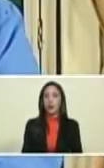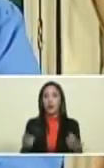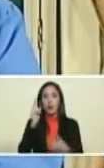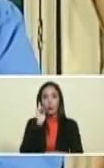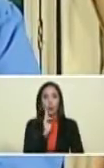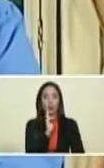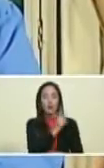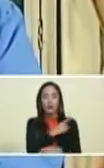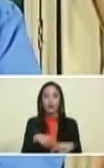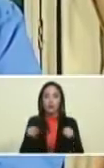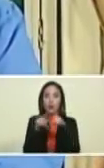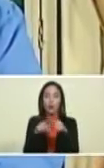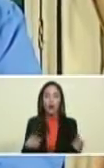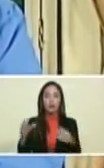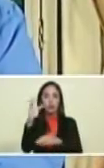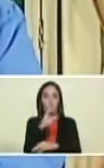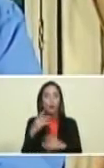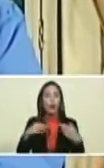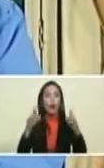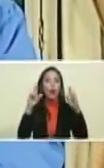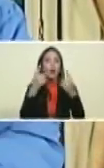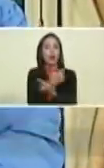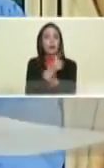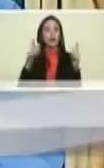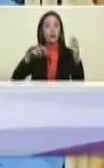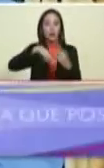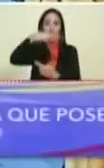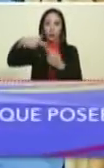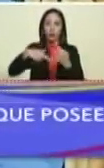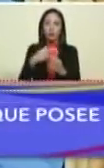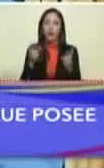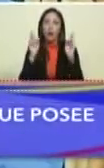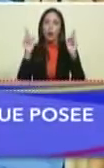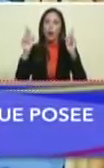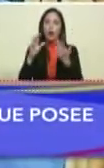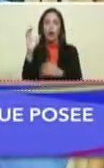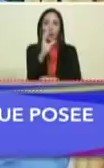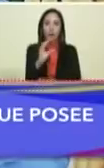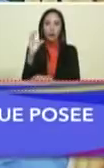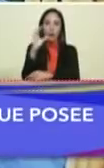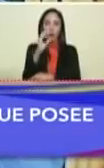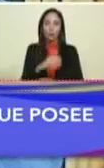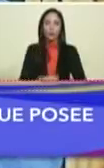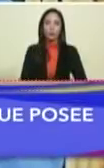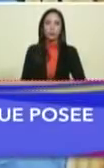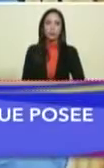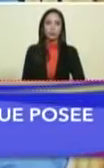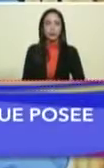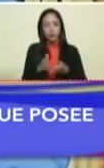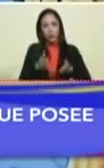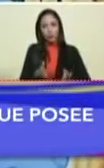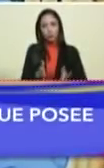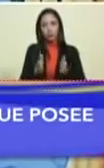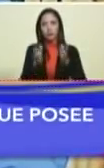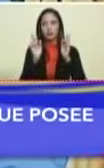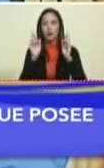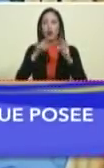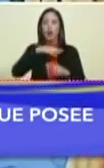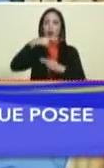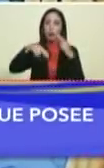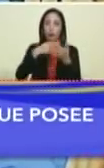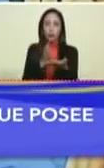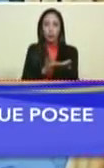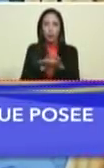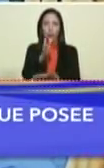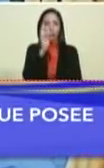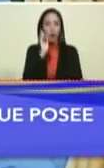que algún día será libre y revolucionaria. Más temprano que tarde, Colombia tomará su camino de revolución en